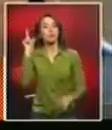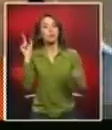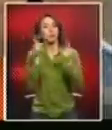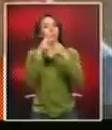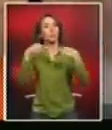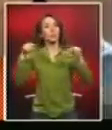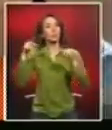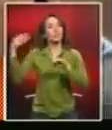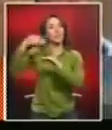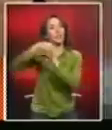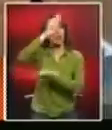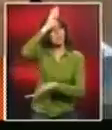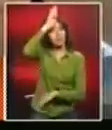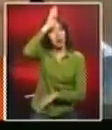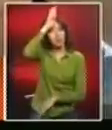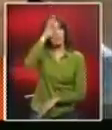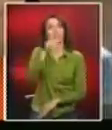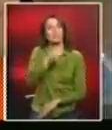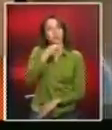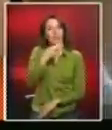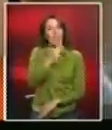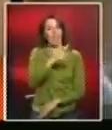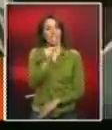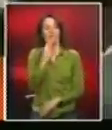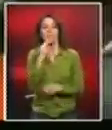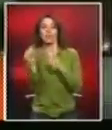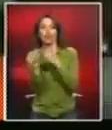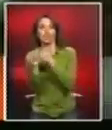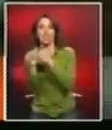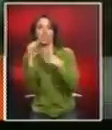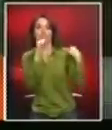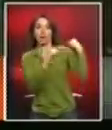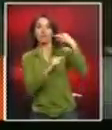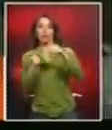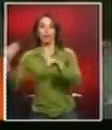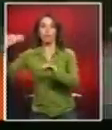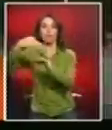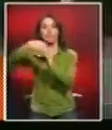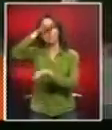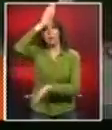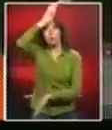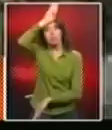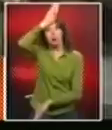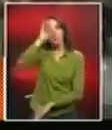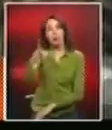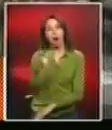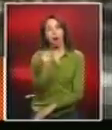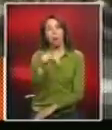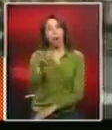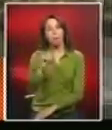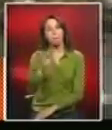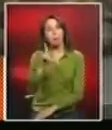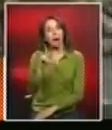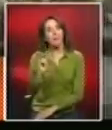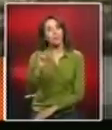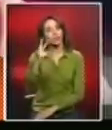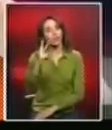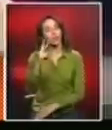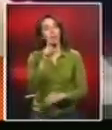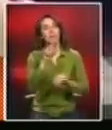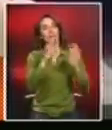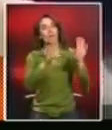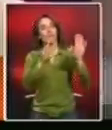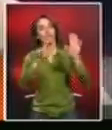Los Herrera vivieron muy de cerca la histórica visita que el Papa Juan Pablo II realizó a Chile en 1987.